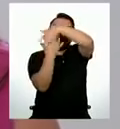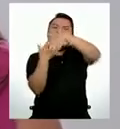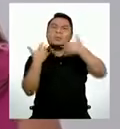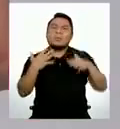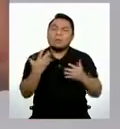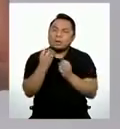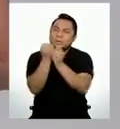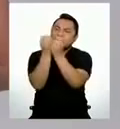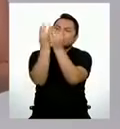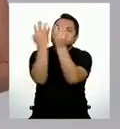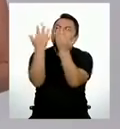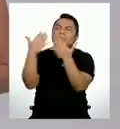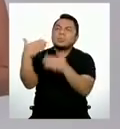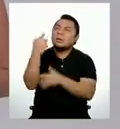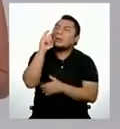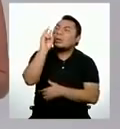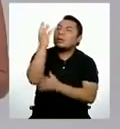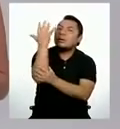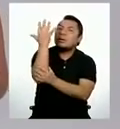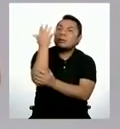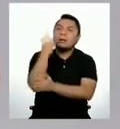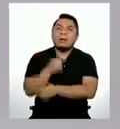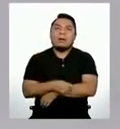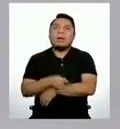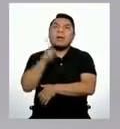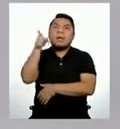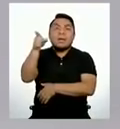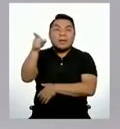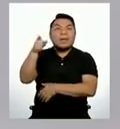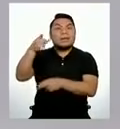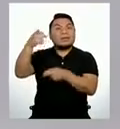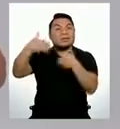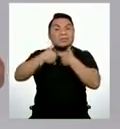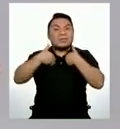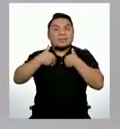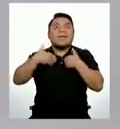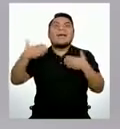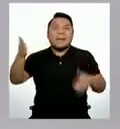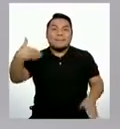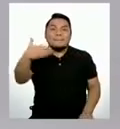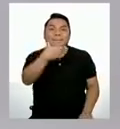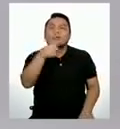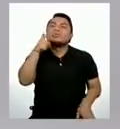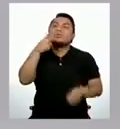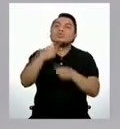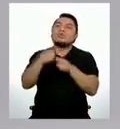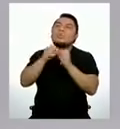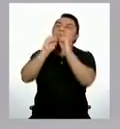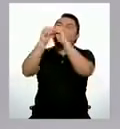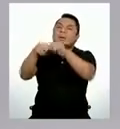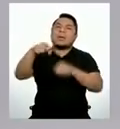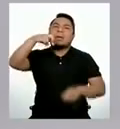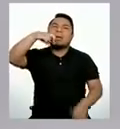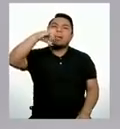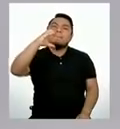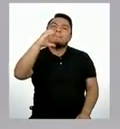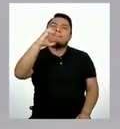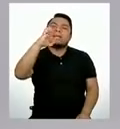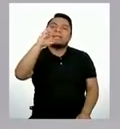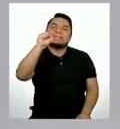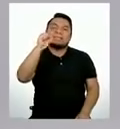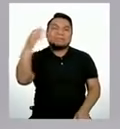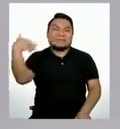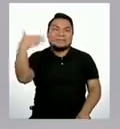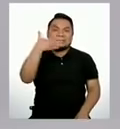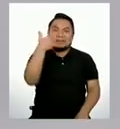escamosos. Ahora conocemos a esos animales como peces, pues así los llamó el espíritu. Toma de aquí